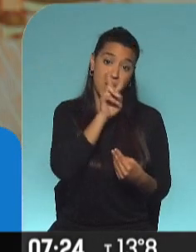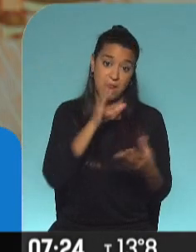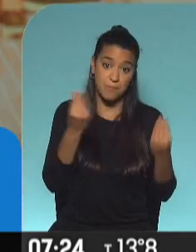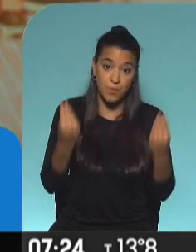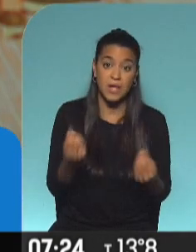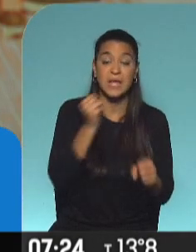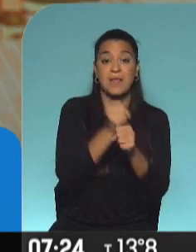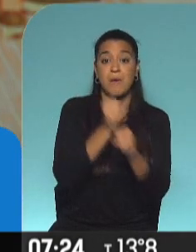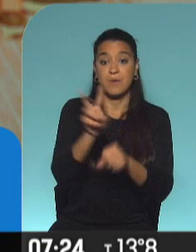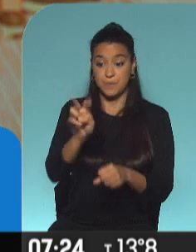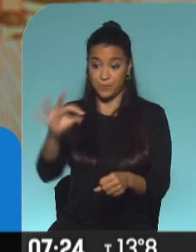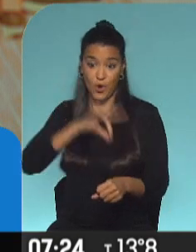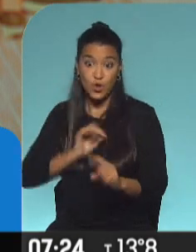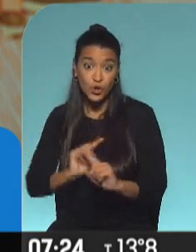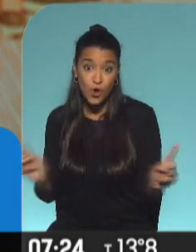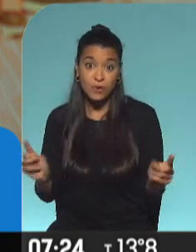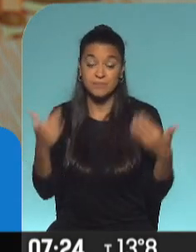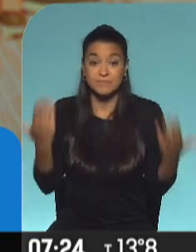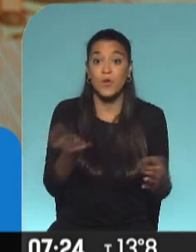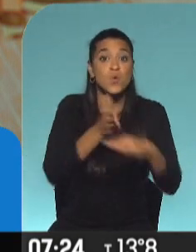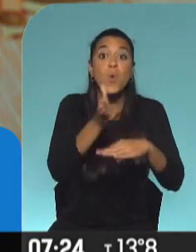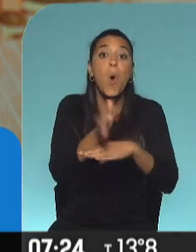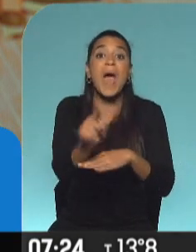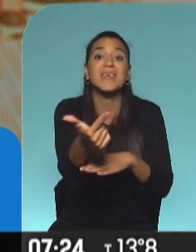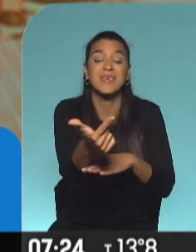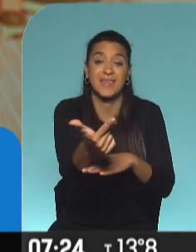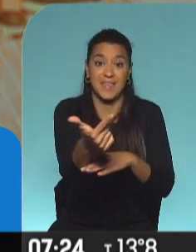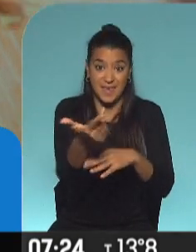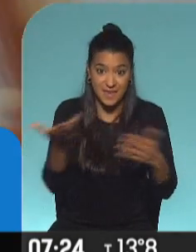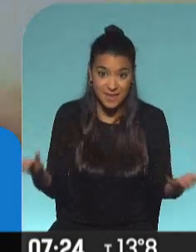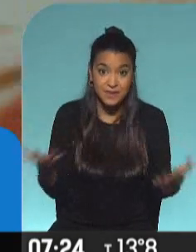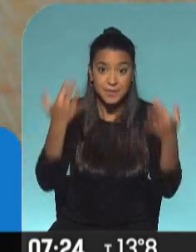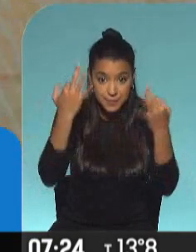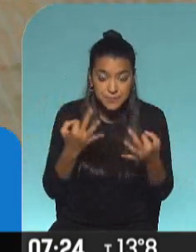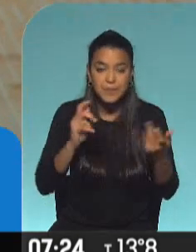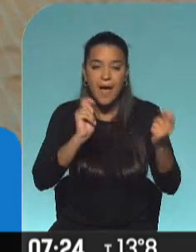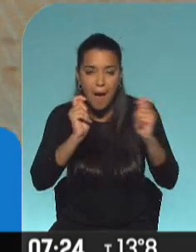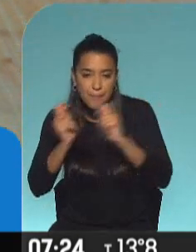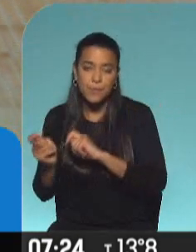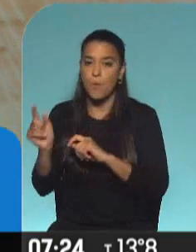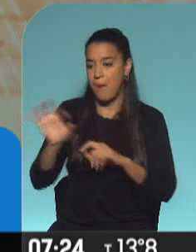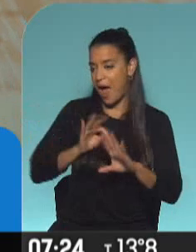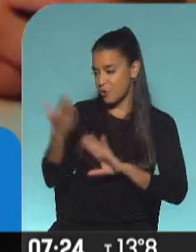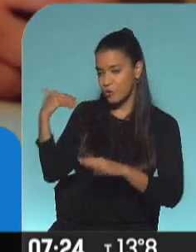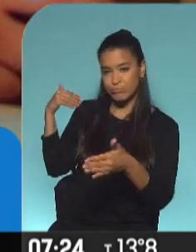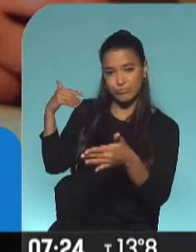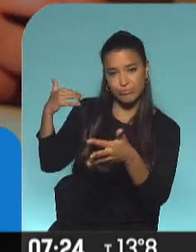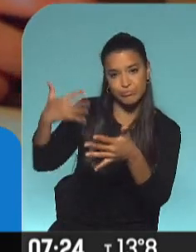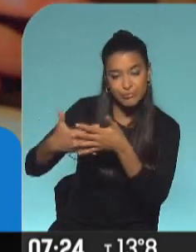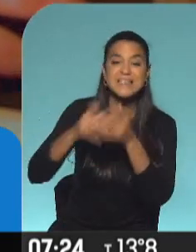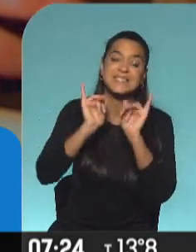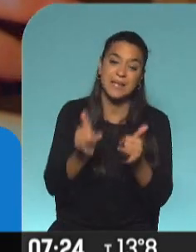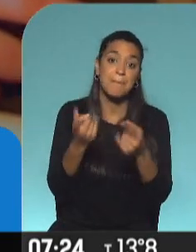de la tarea no remunerada son las que no acceden claramente, bueno, a través de modificaciones que en los últimos años se habían efectuado, sí,